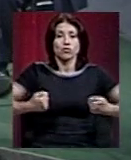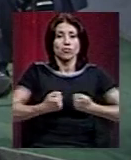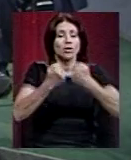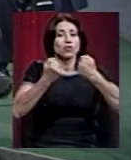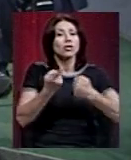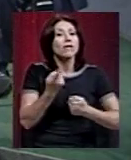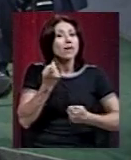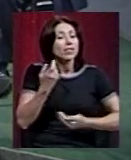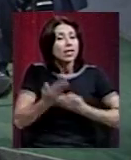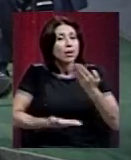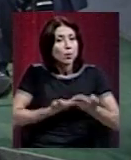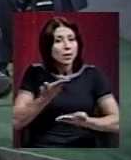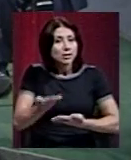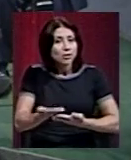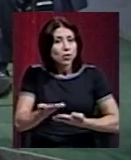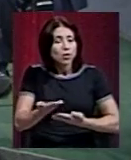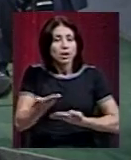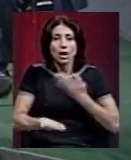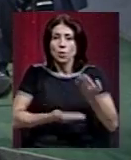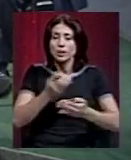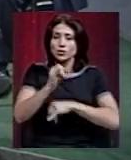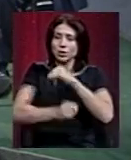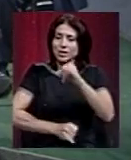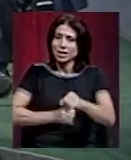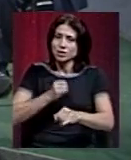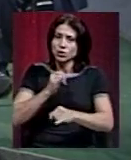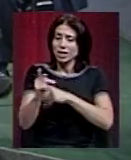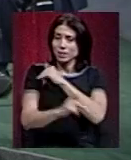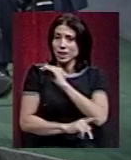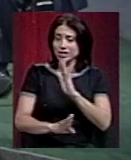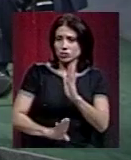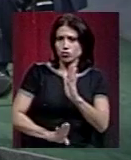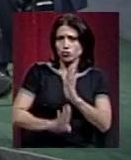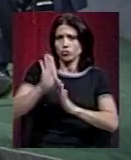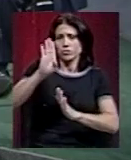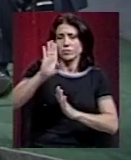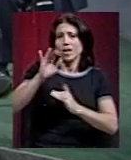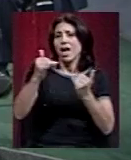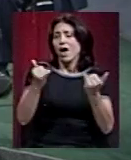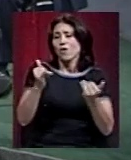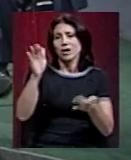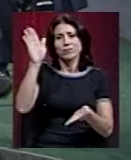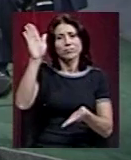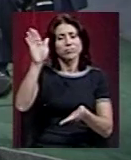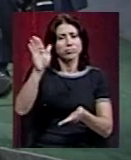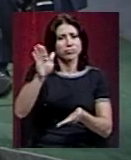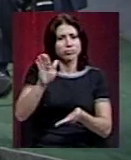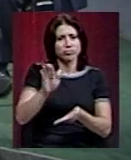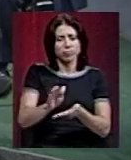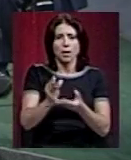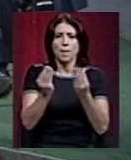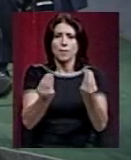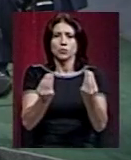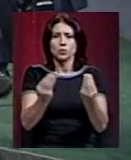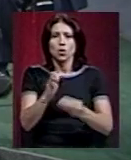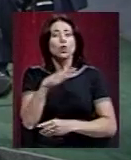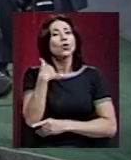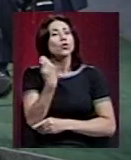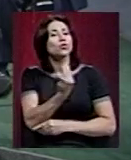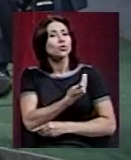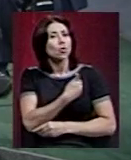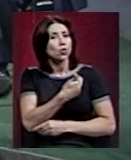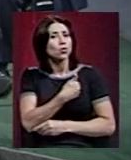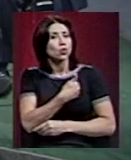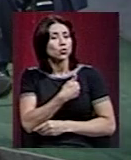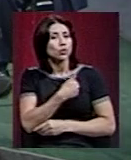la cooperación internacional de los países desarrollados ha caído de manera dramática. Nosotros alcanzamos la